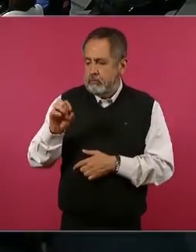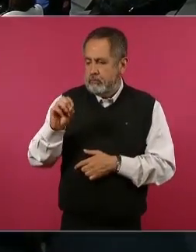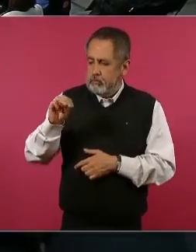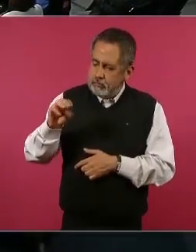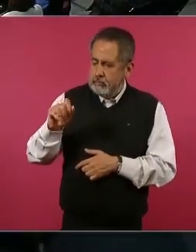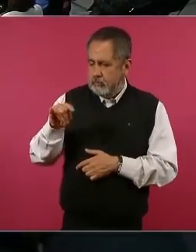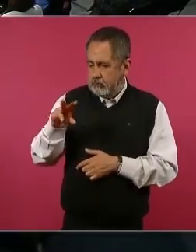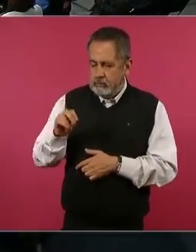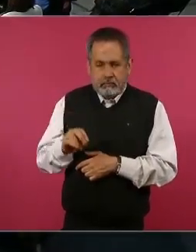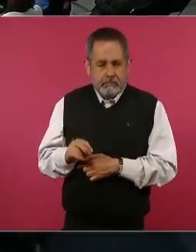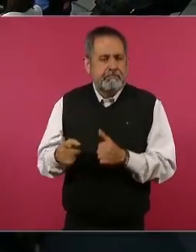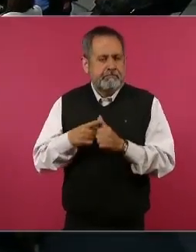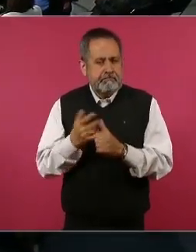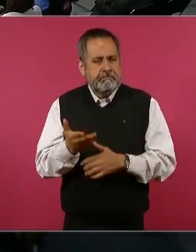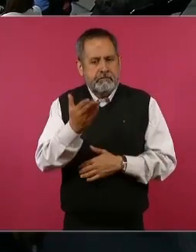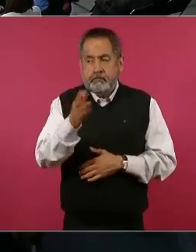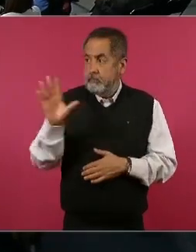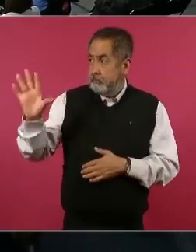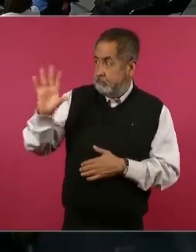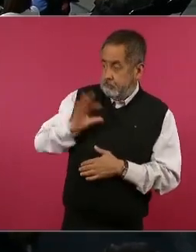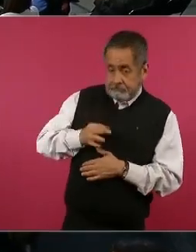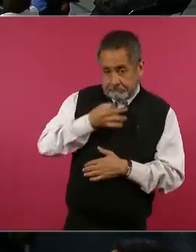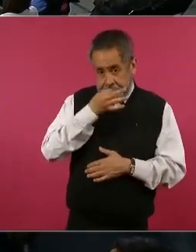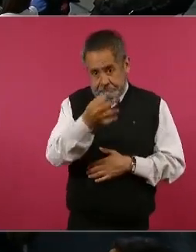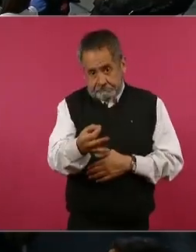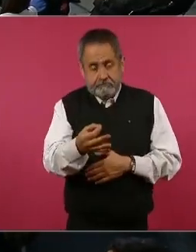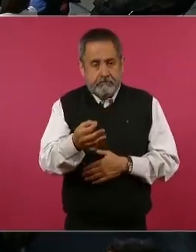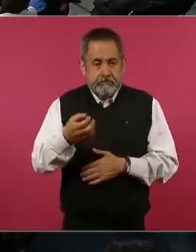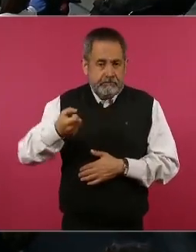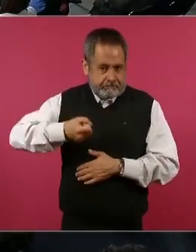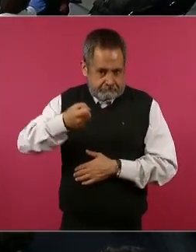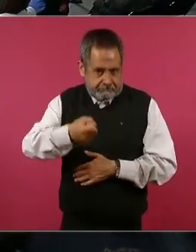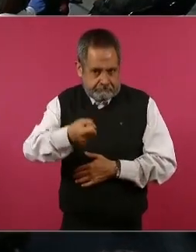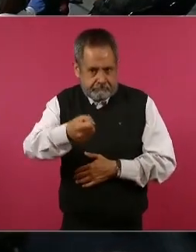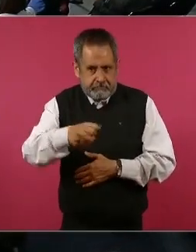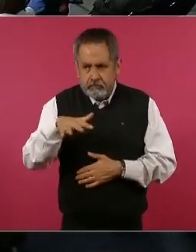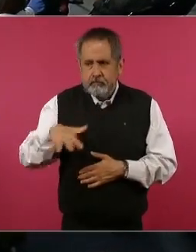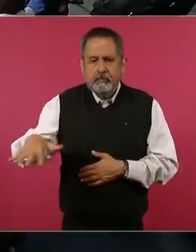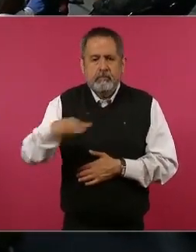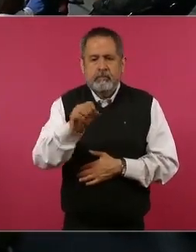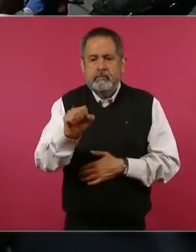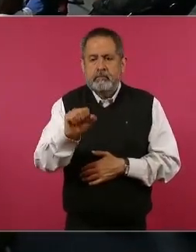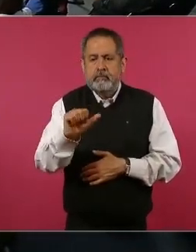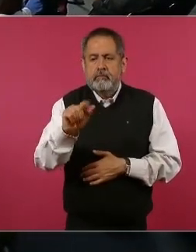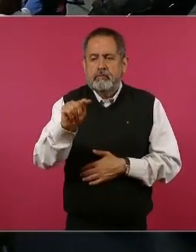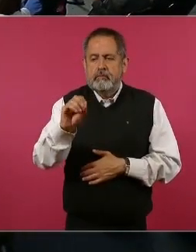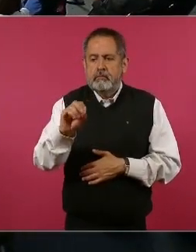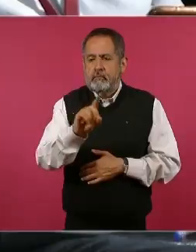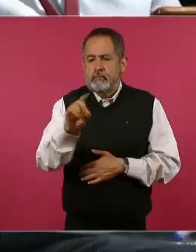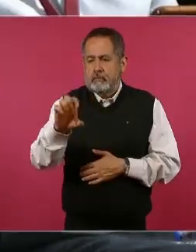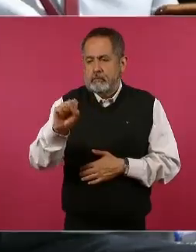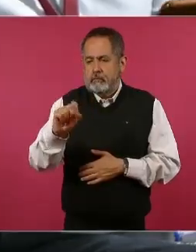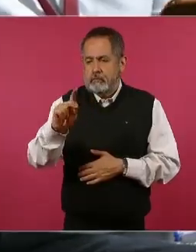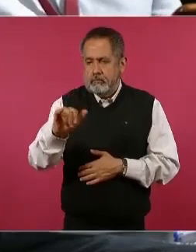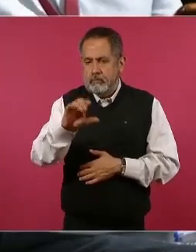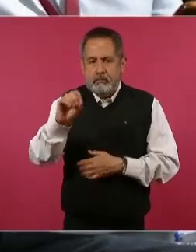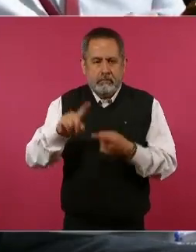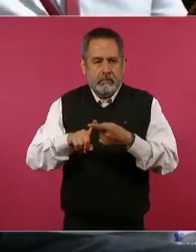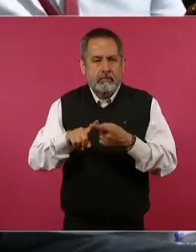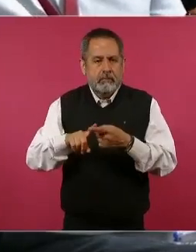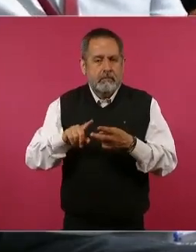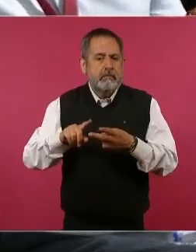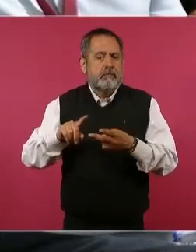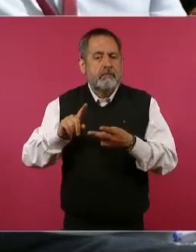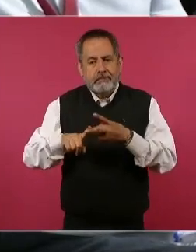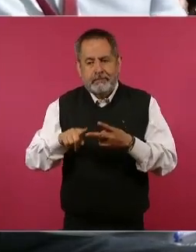compartirle que envían saludos de esta comunidad de Salto de Espejo, Altos de Jalisco,